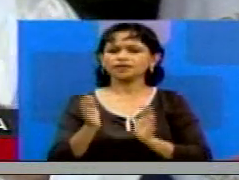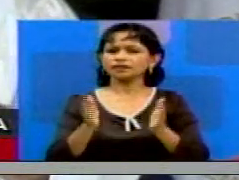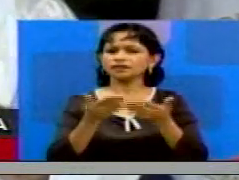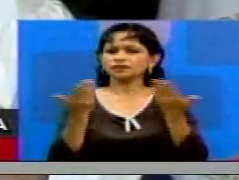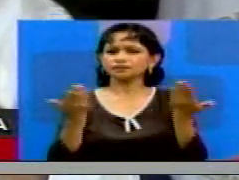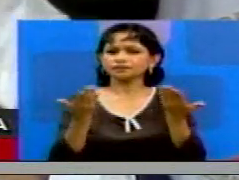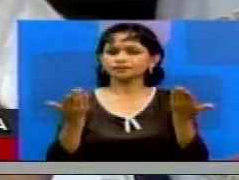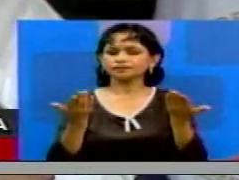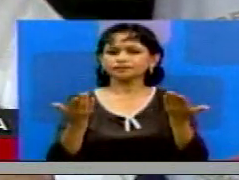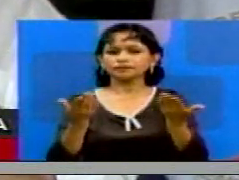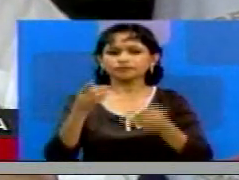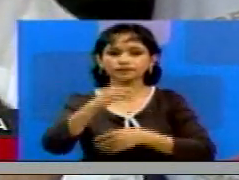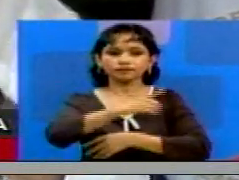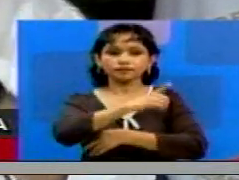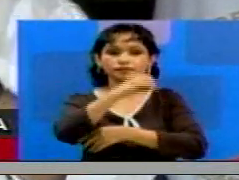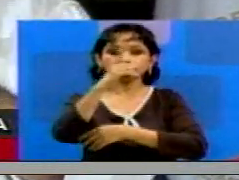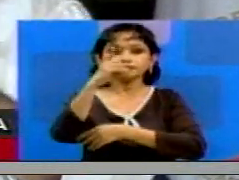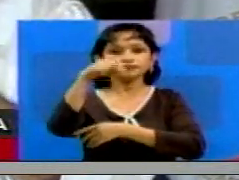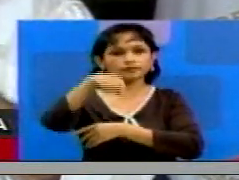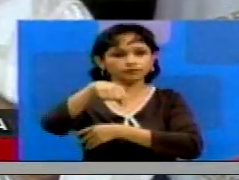Entonces, el día de hoy,